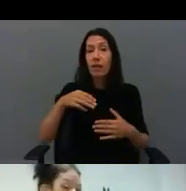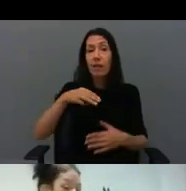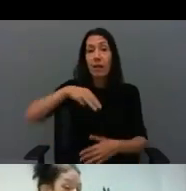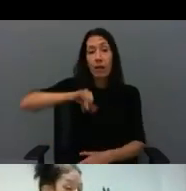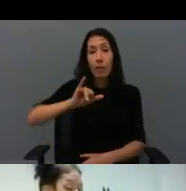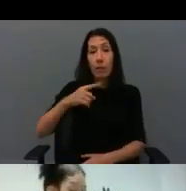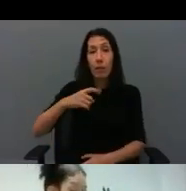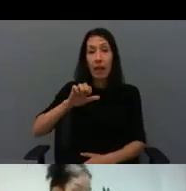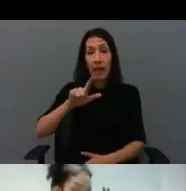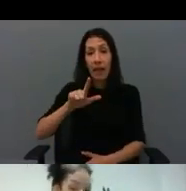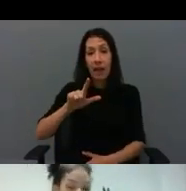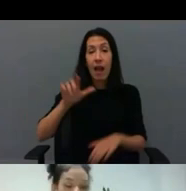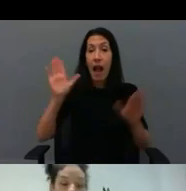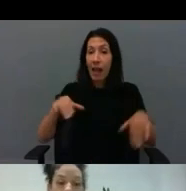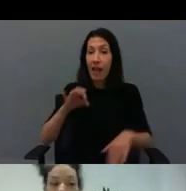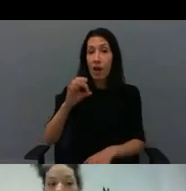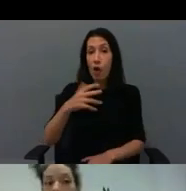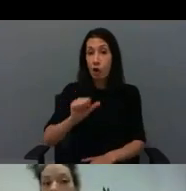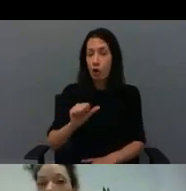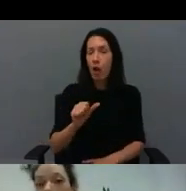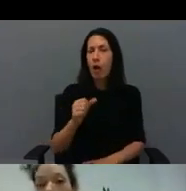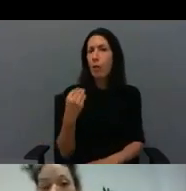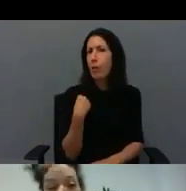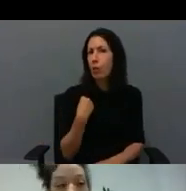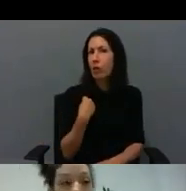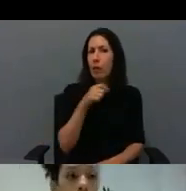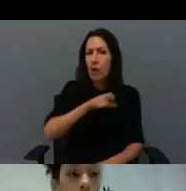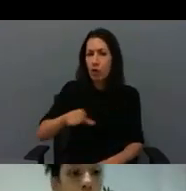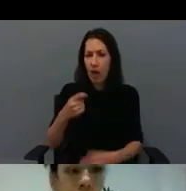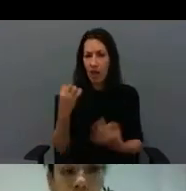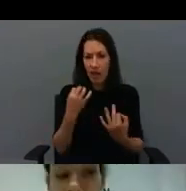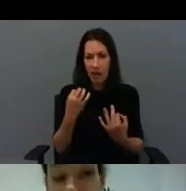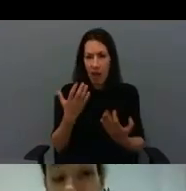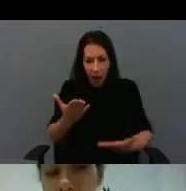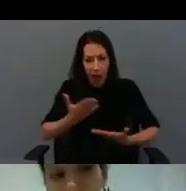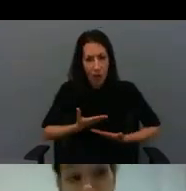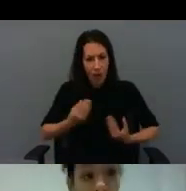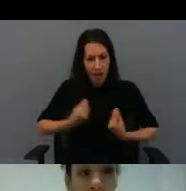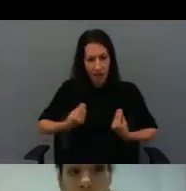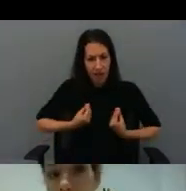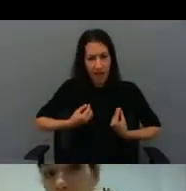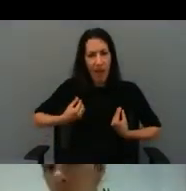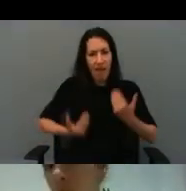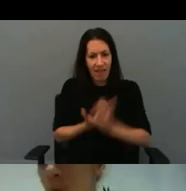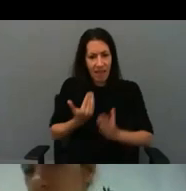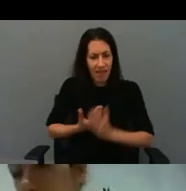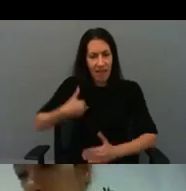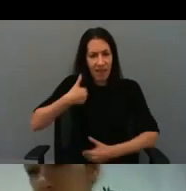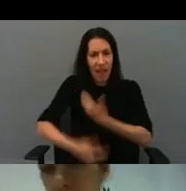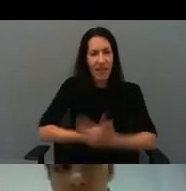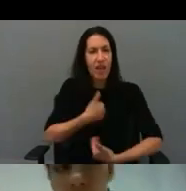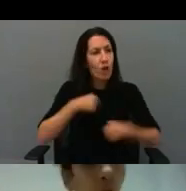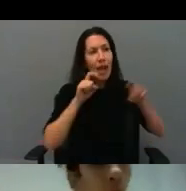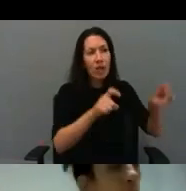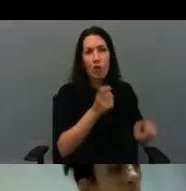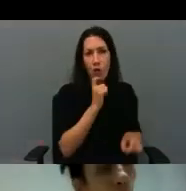nos decía, ¿cómo enseñamos a las personas que nos tienen que ayudar en nuestra día a día sin hacerlo, sin